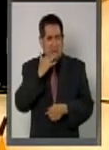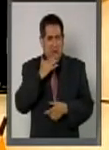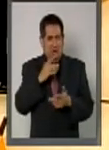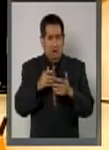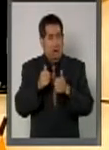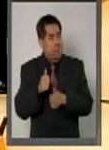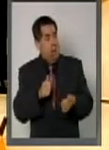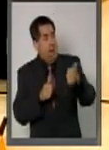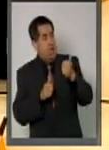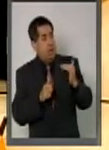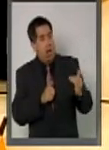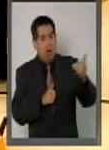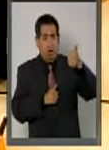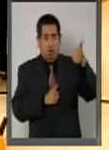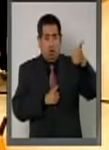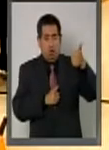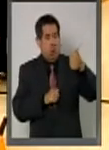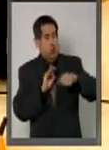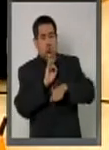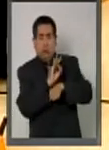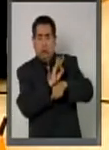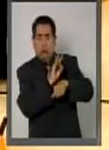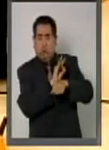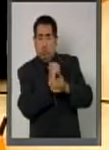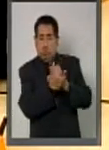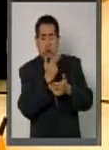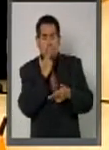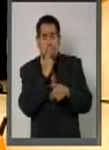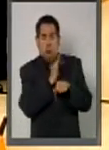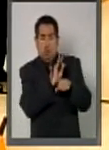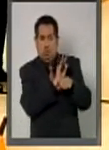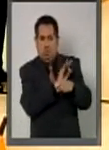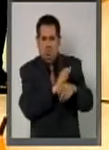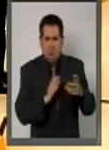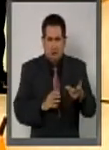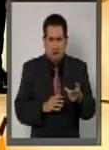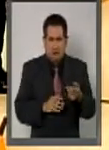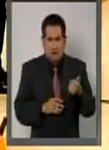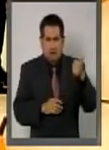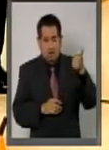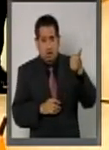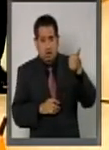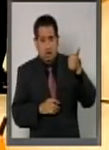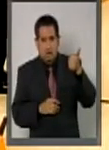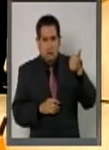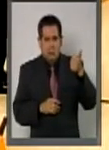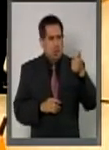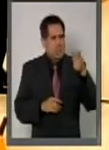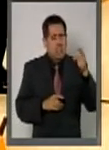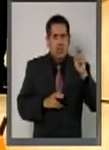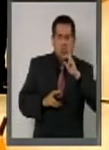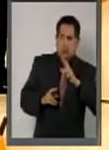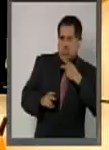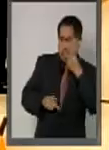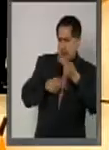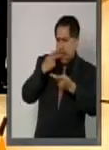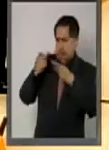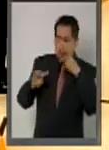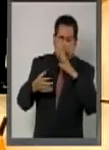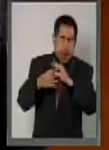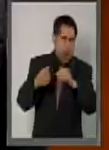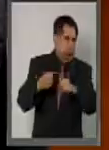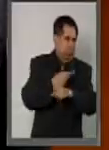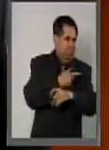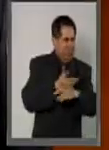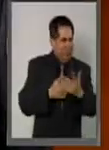lo tienen allá arriba y lo protegen. Y entonces contestan con unos rollos que, por favor, que habíamos